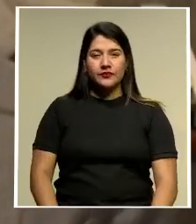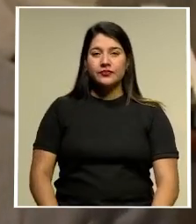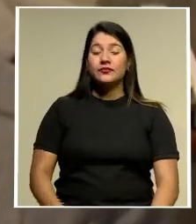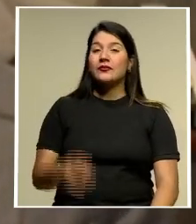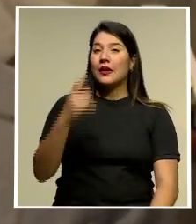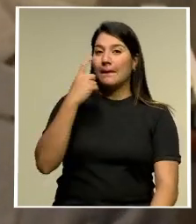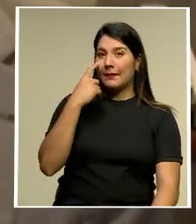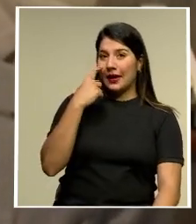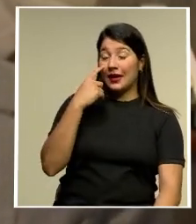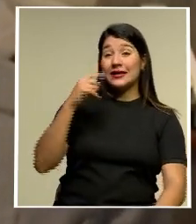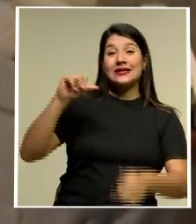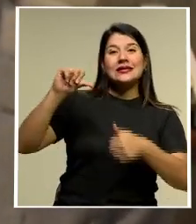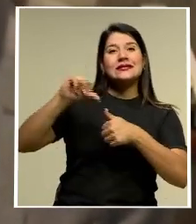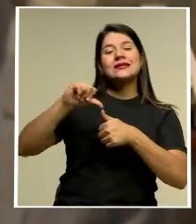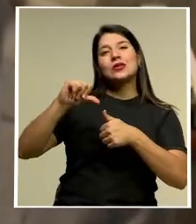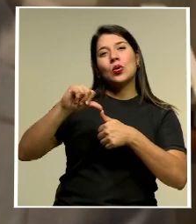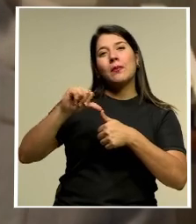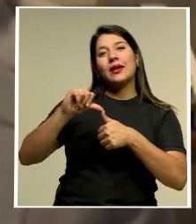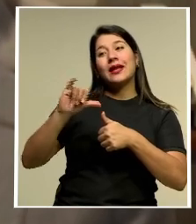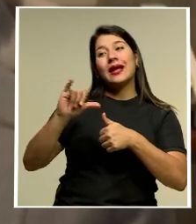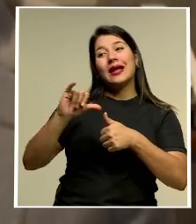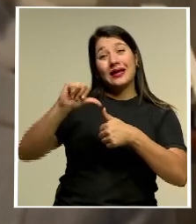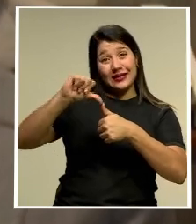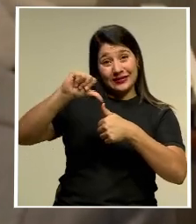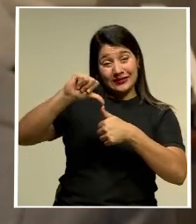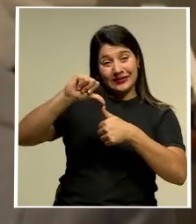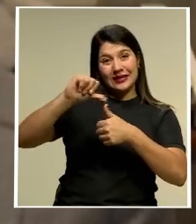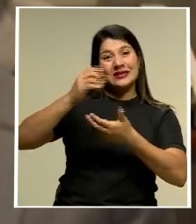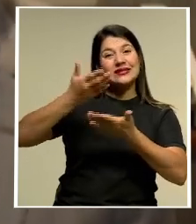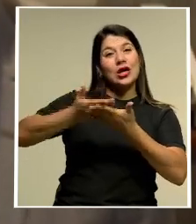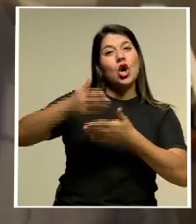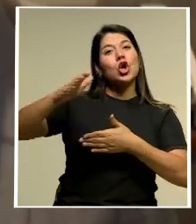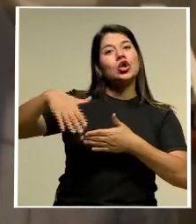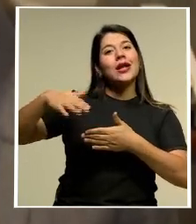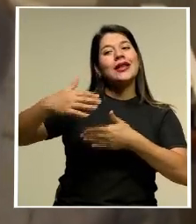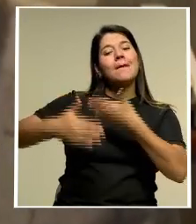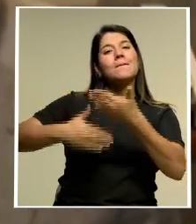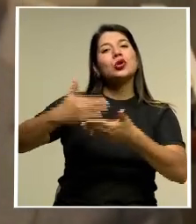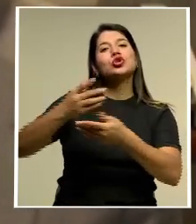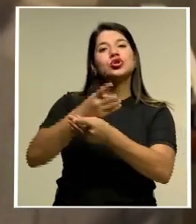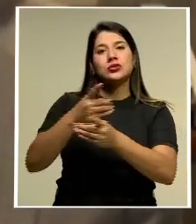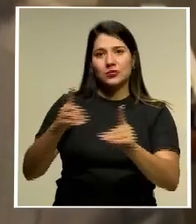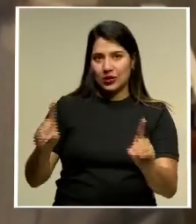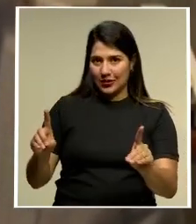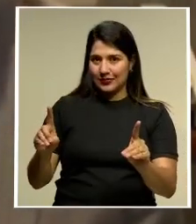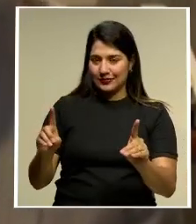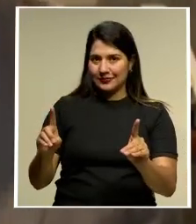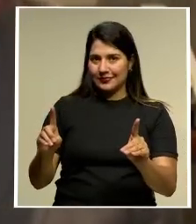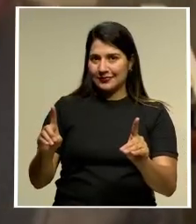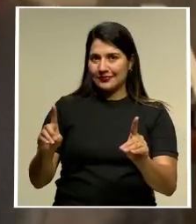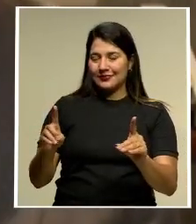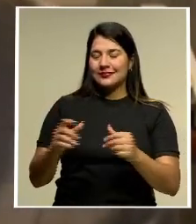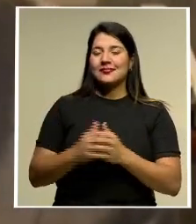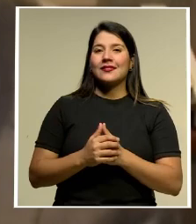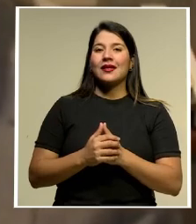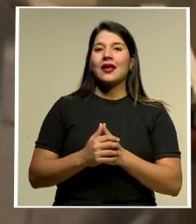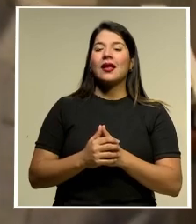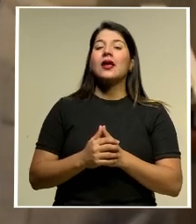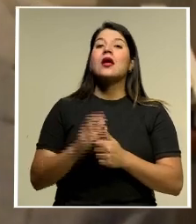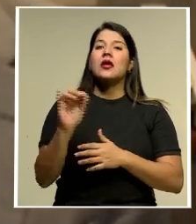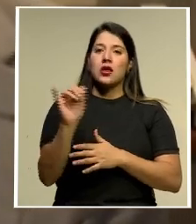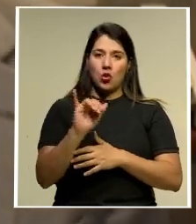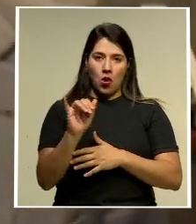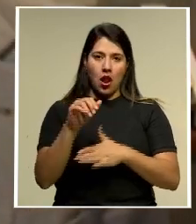Mire, Centroamérica como región llegó tarde a los procesos de democratización, pese que en ella reside